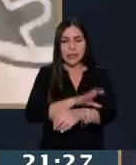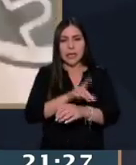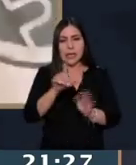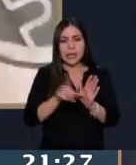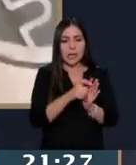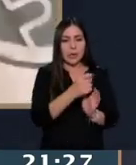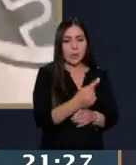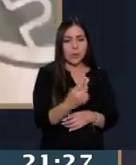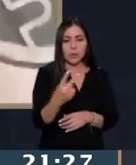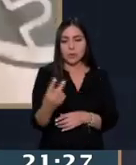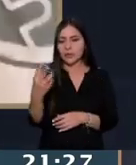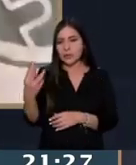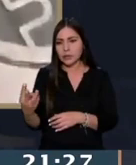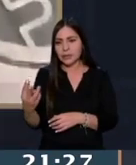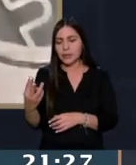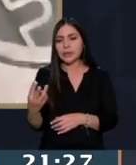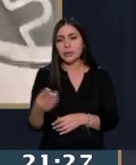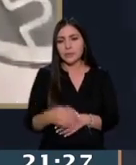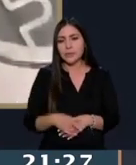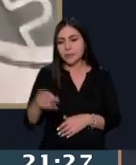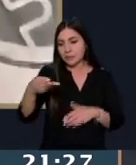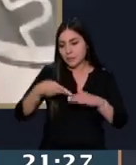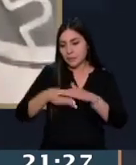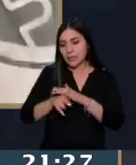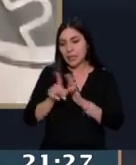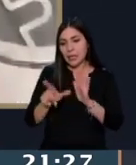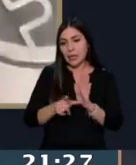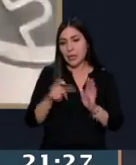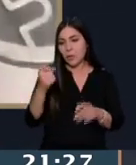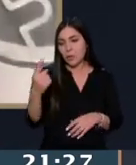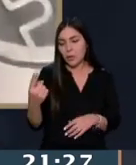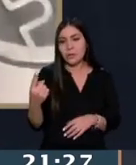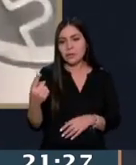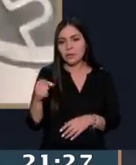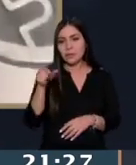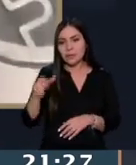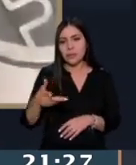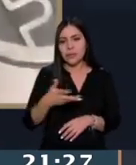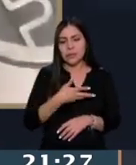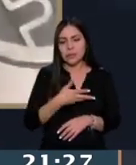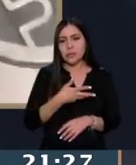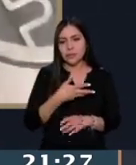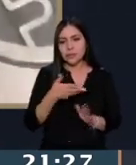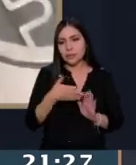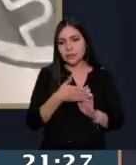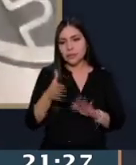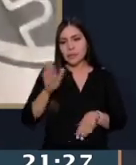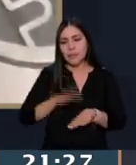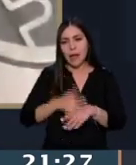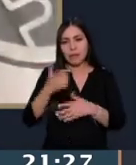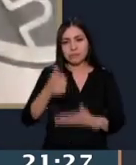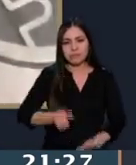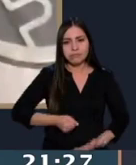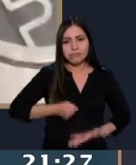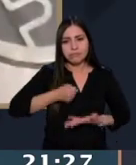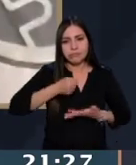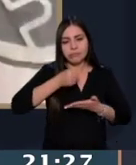y particularmente para la línea 1, que ya estábamos dándole pues toda esta nueva inversión que se